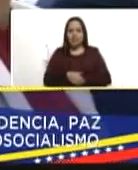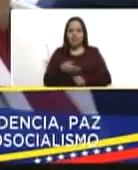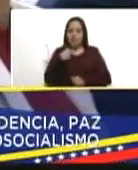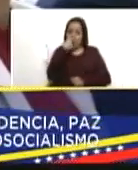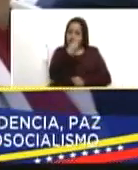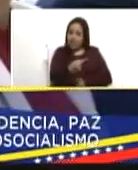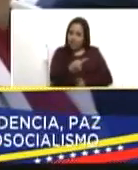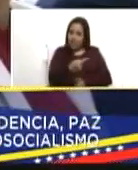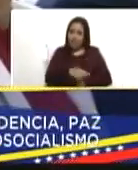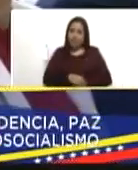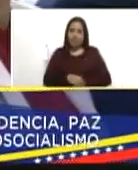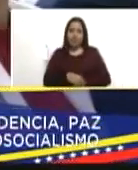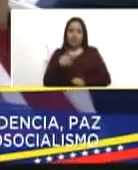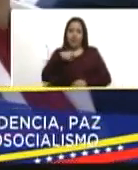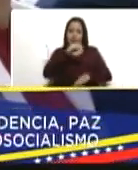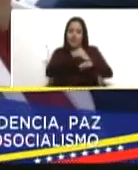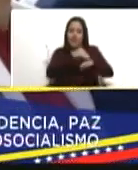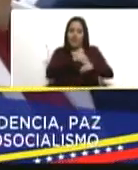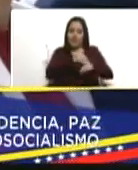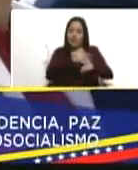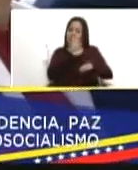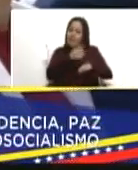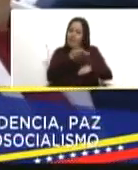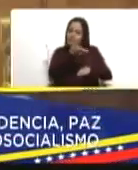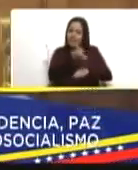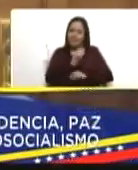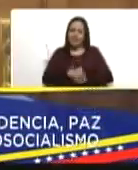lo reclamo me debes